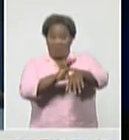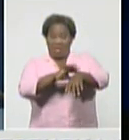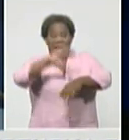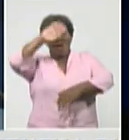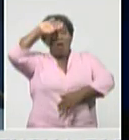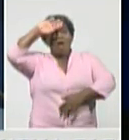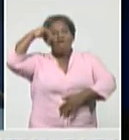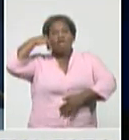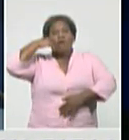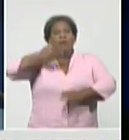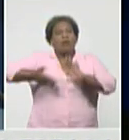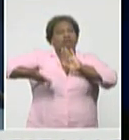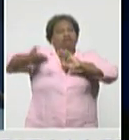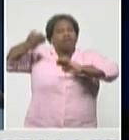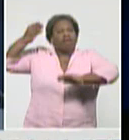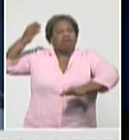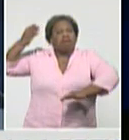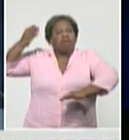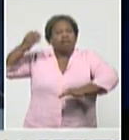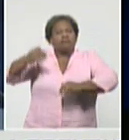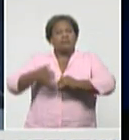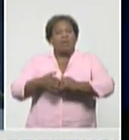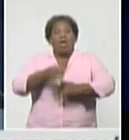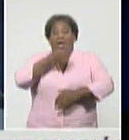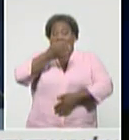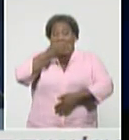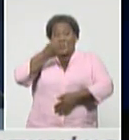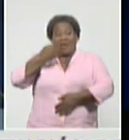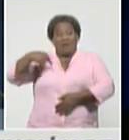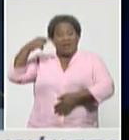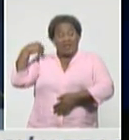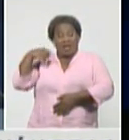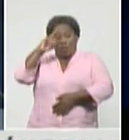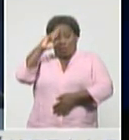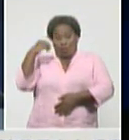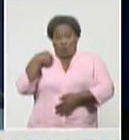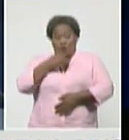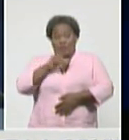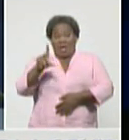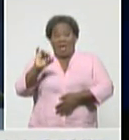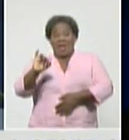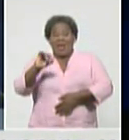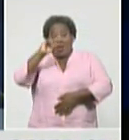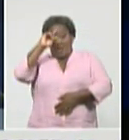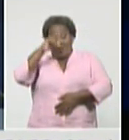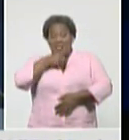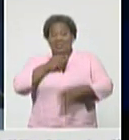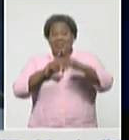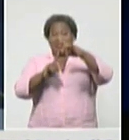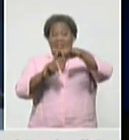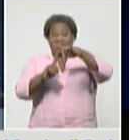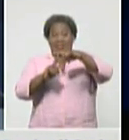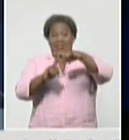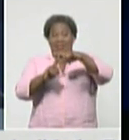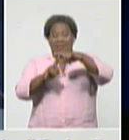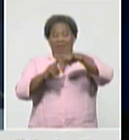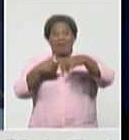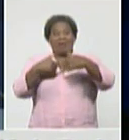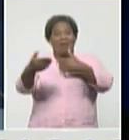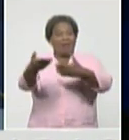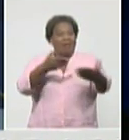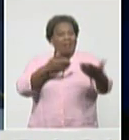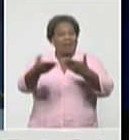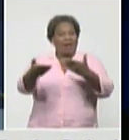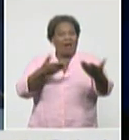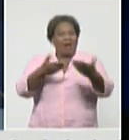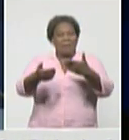elevada. Y como nos explicaba ayer la doctora Lisset, que además la vimos en el intercambio que se hace con el